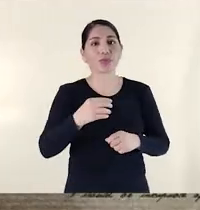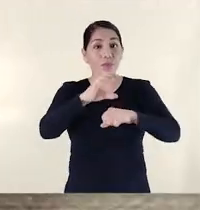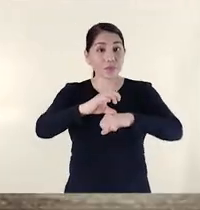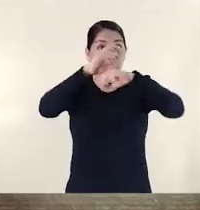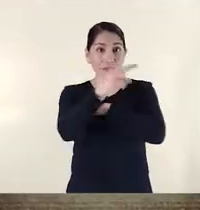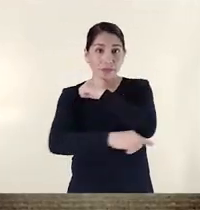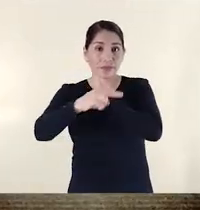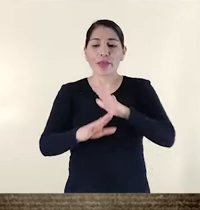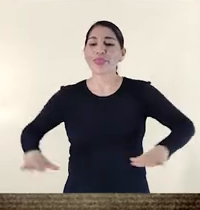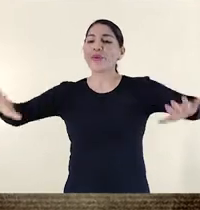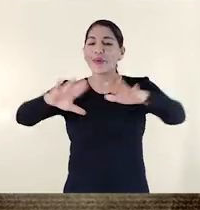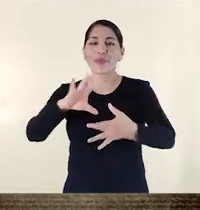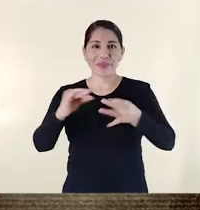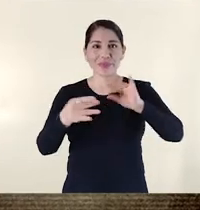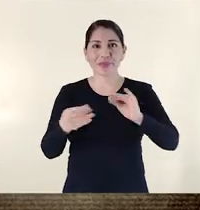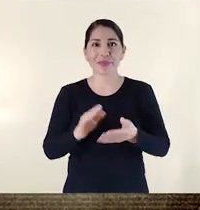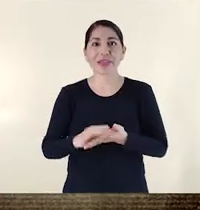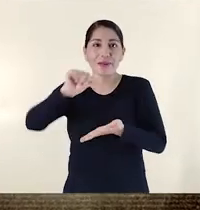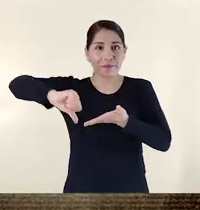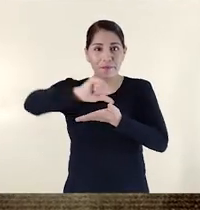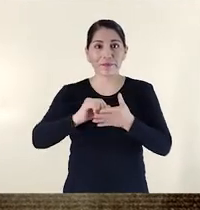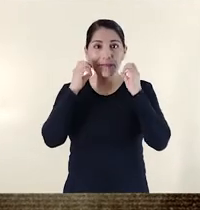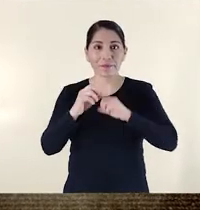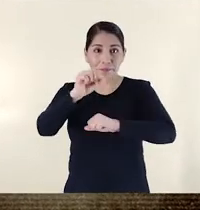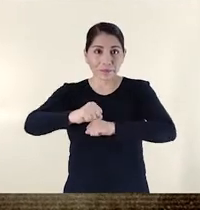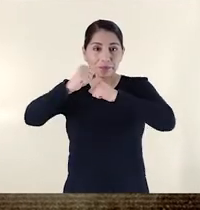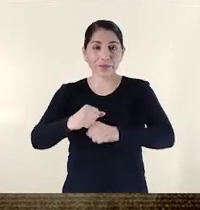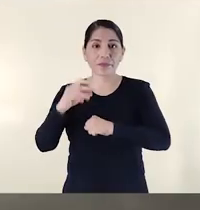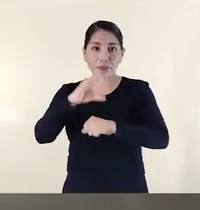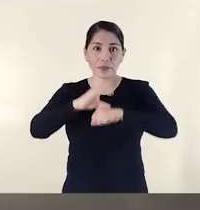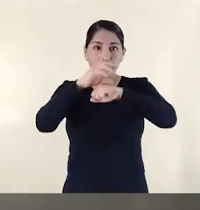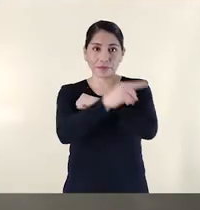El Club Nacional es parte del entorno patrimonial de la Plaza San